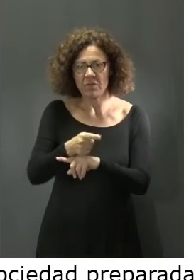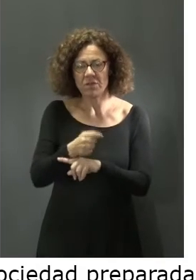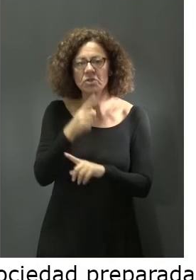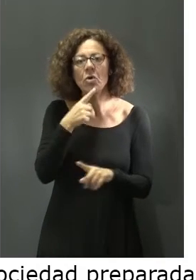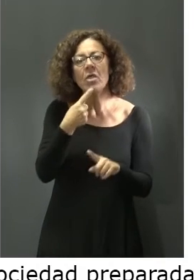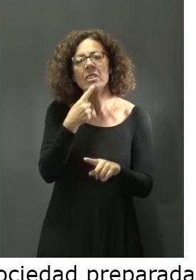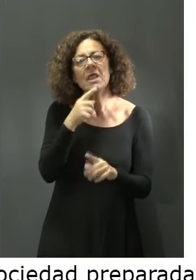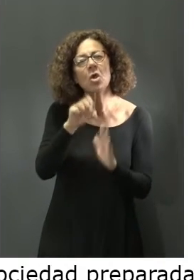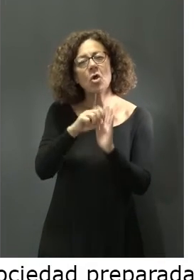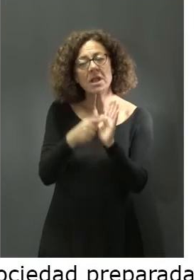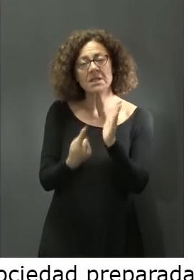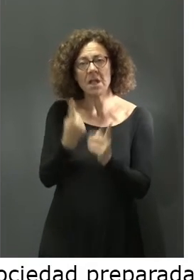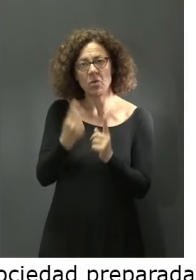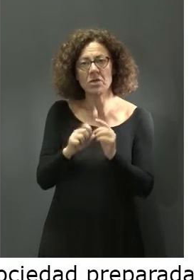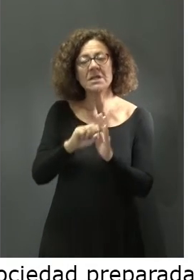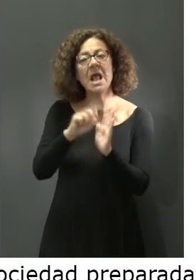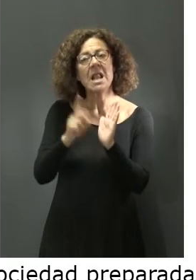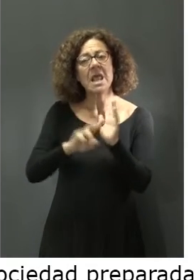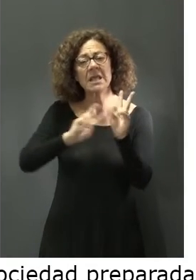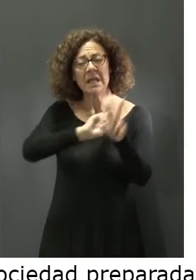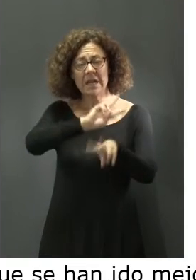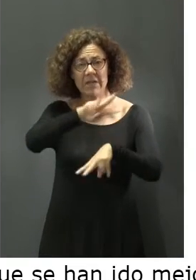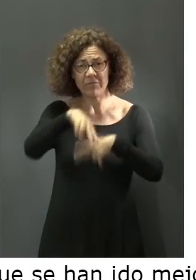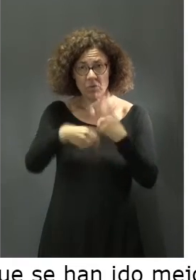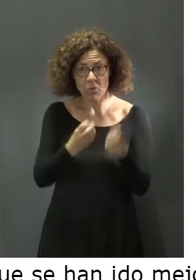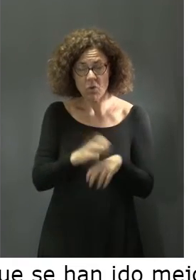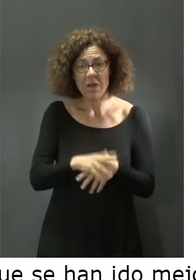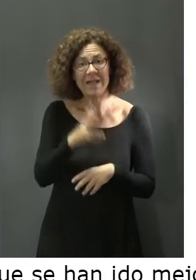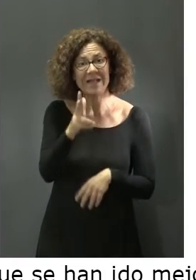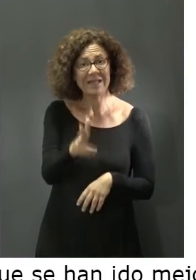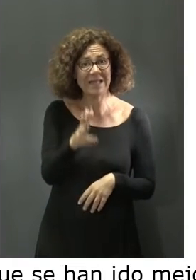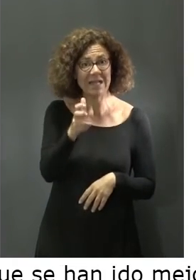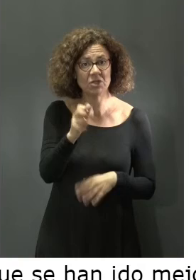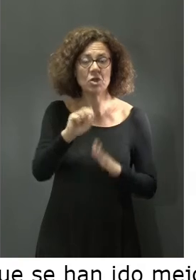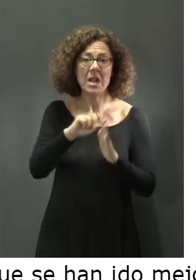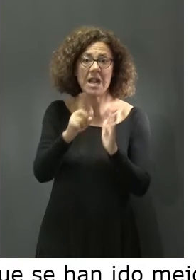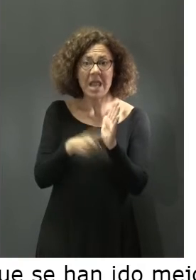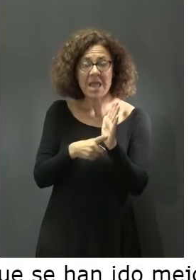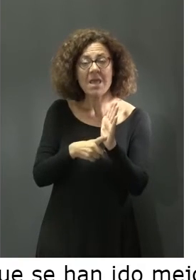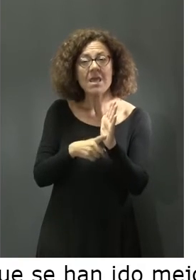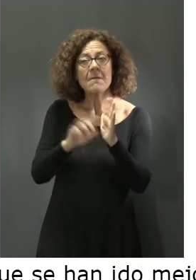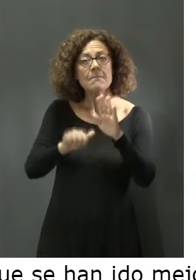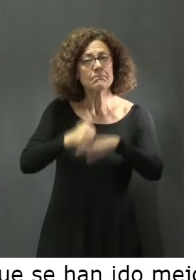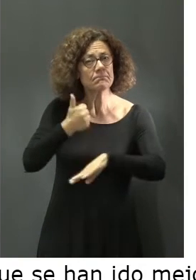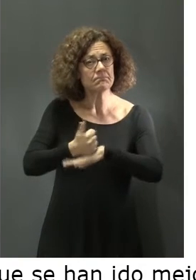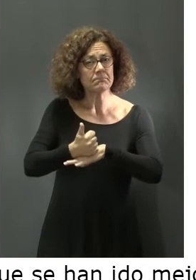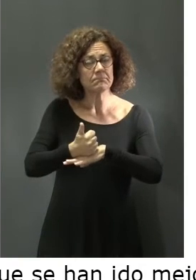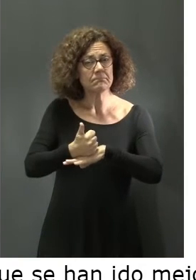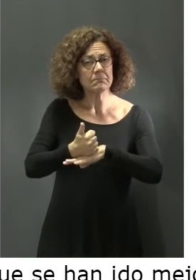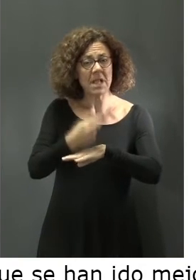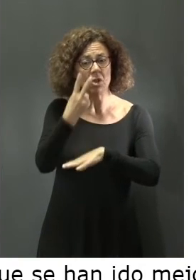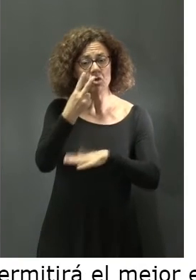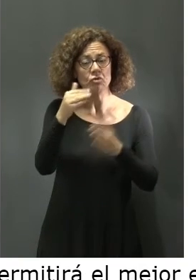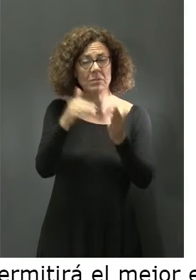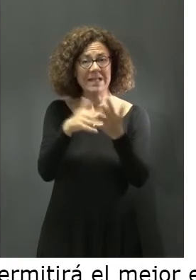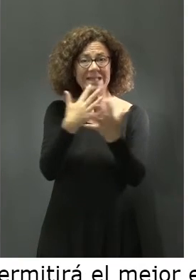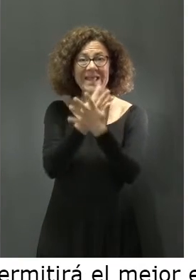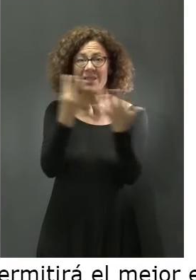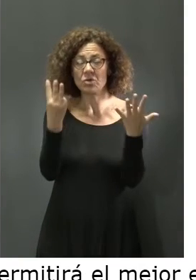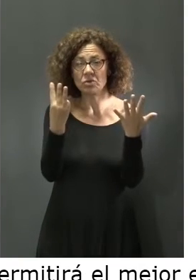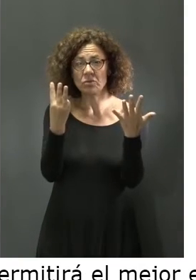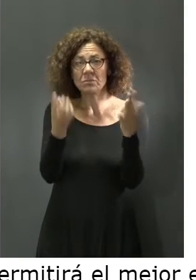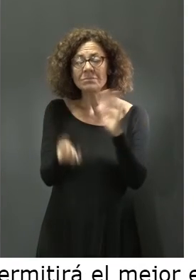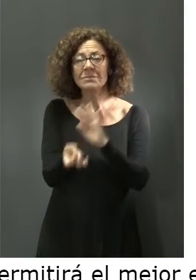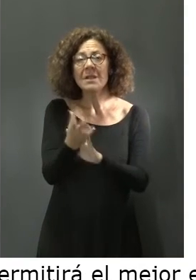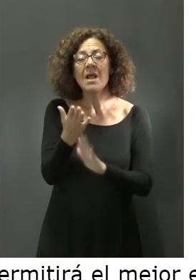leyes. La ley que reformó el derecho, la Ley Orgánica de Régimen Electoral General en el 2018, se